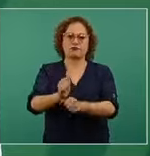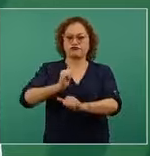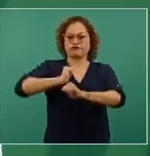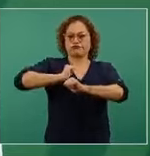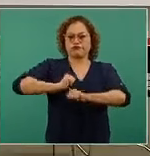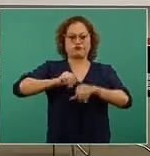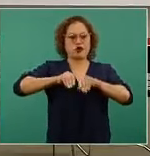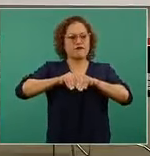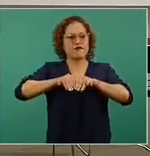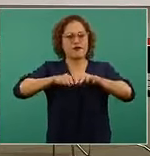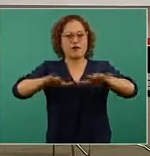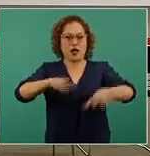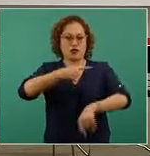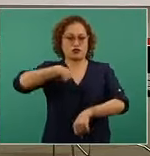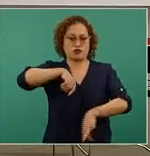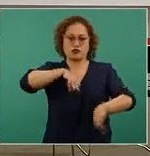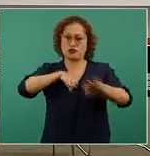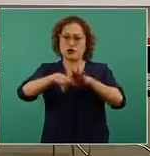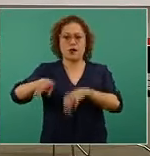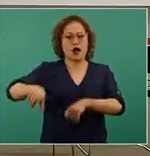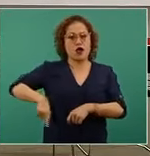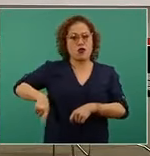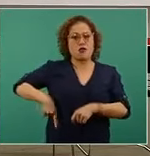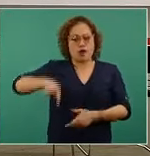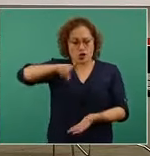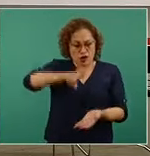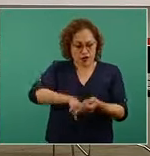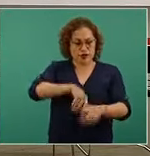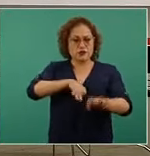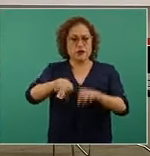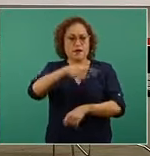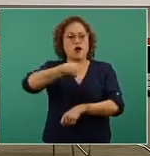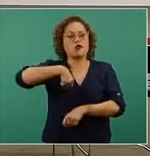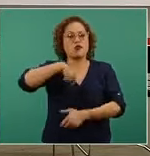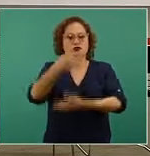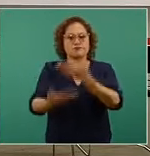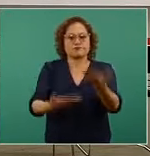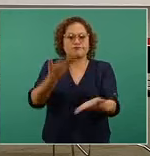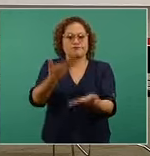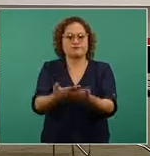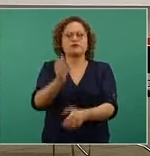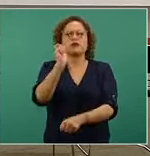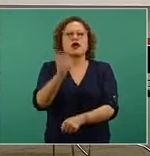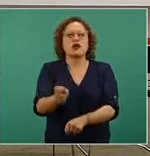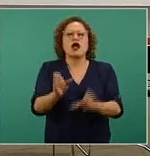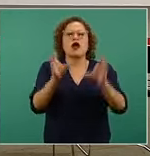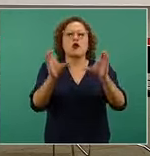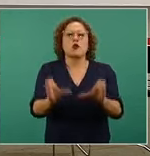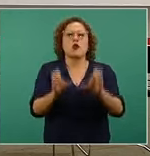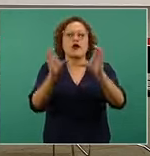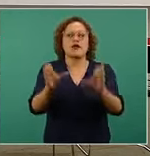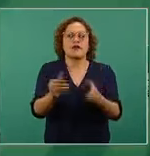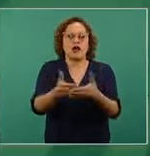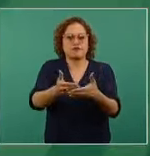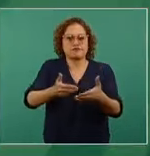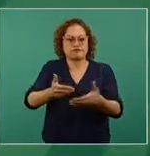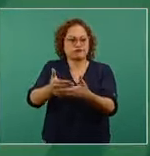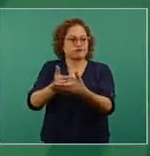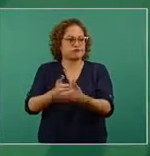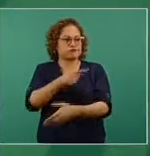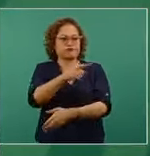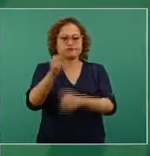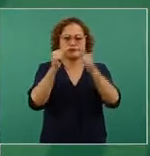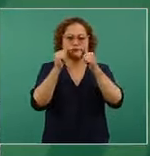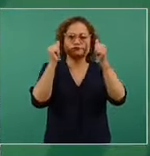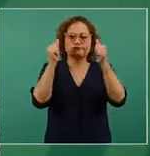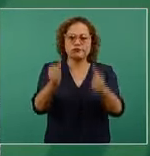somos servidores públicos y el servicio que ofrecemos es justo para prevenir para mitigar y para mantener la población mexicana